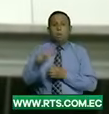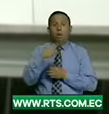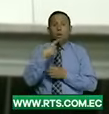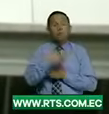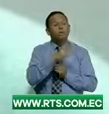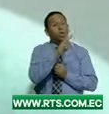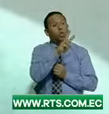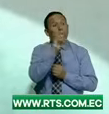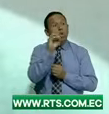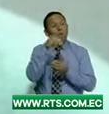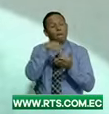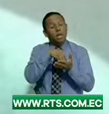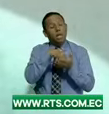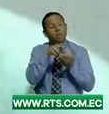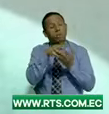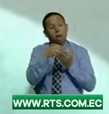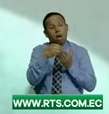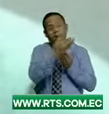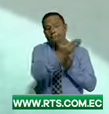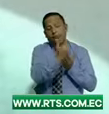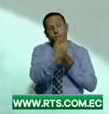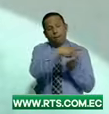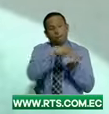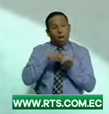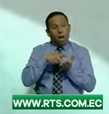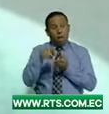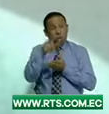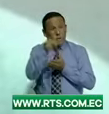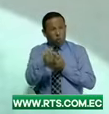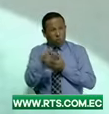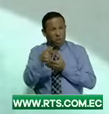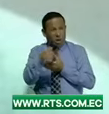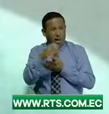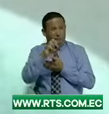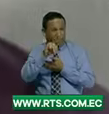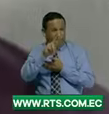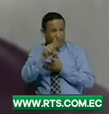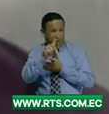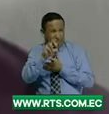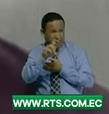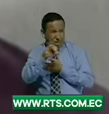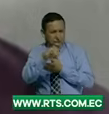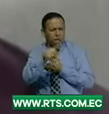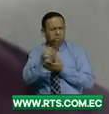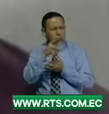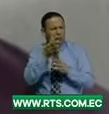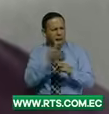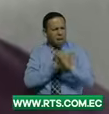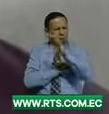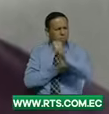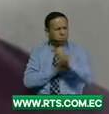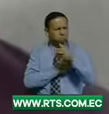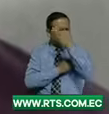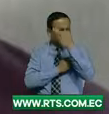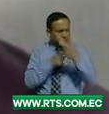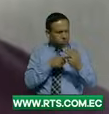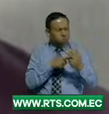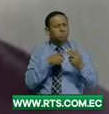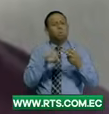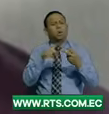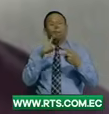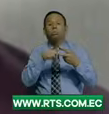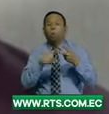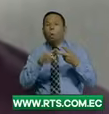para liberar a Santiago Madrid, alias Madrid, que fue sentenciado por asesinato, y a John Navarrete, alias Cuyuyuy, que